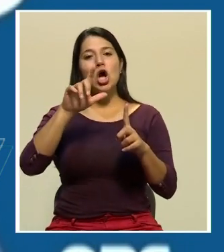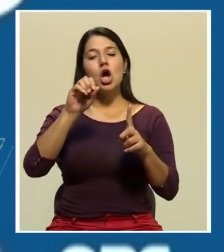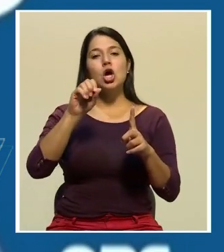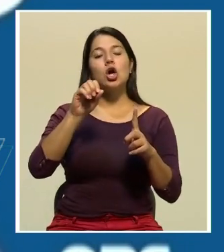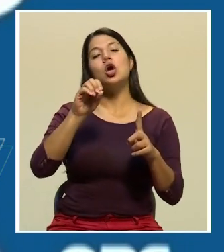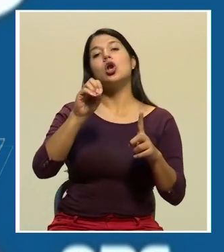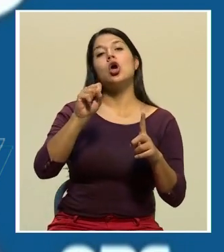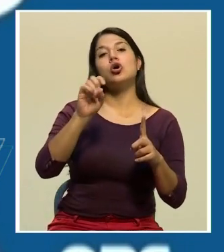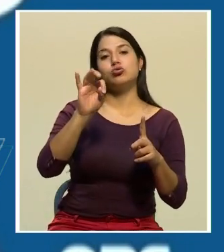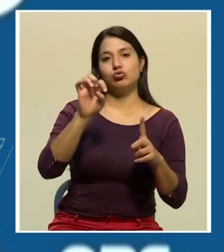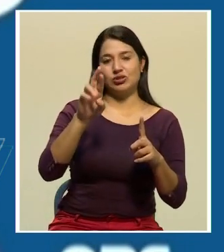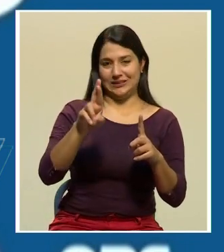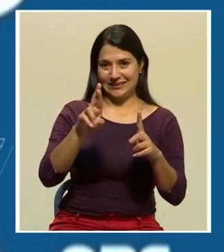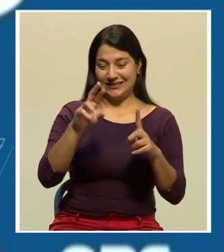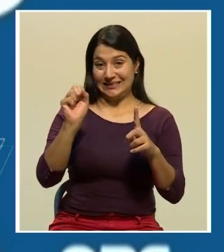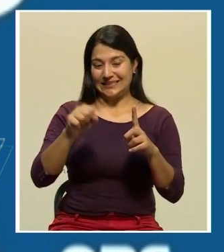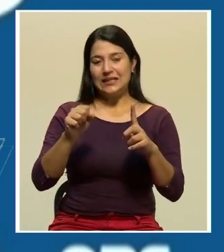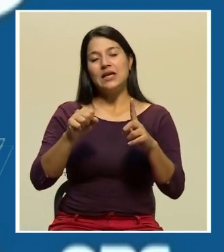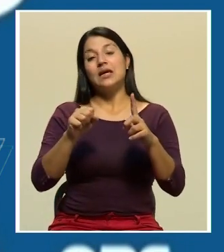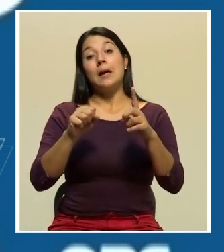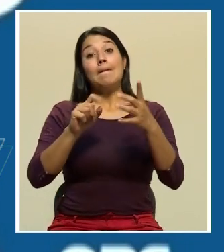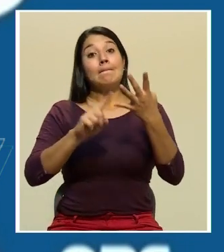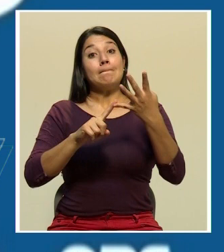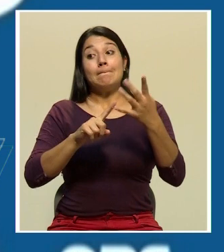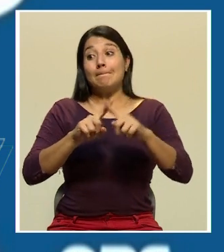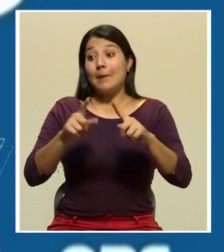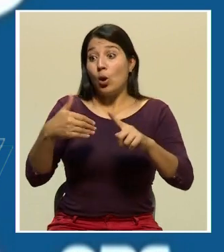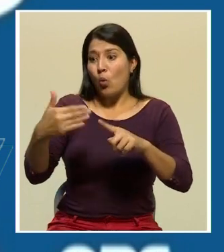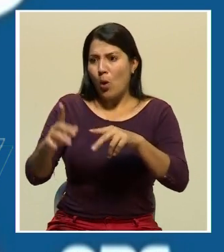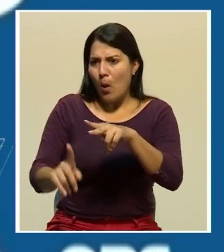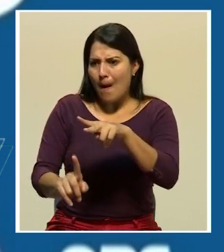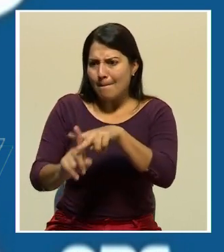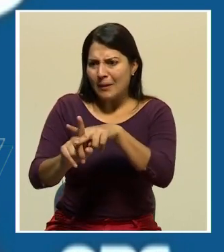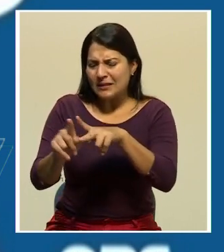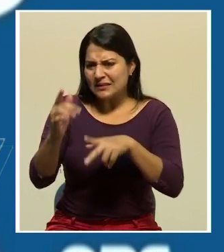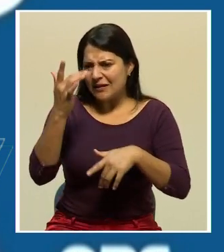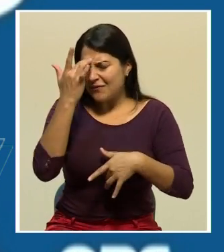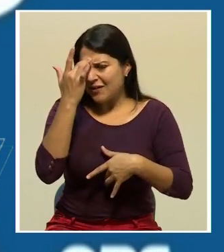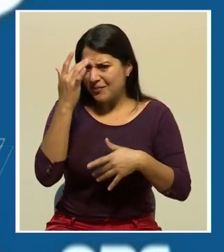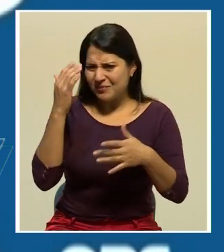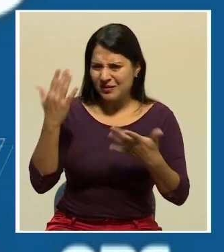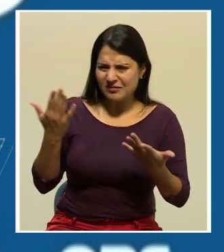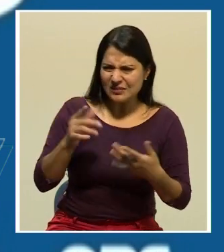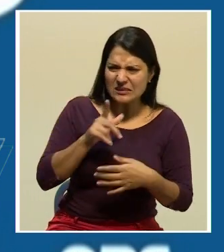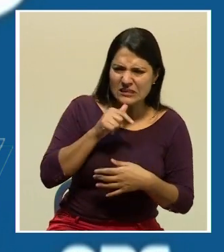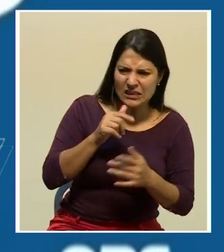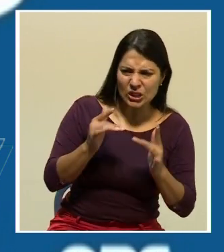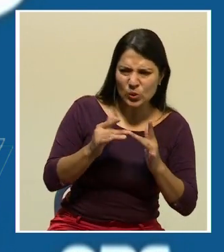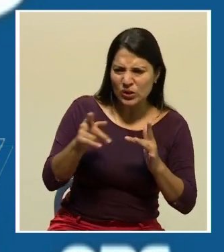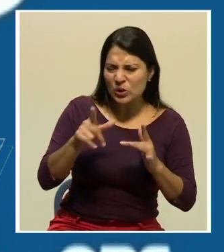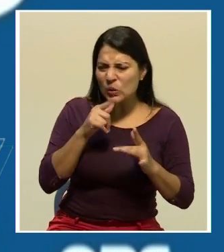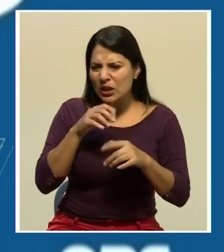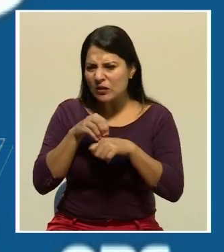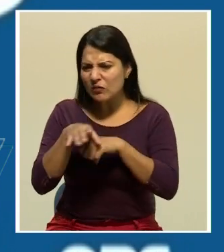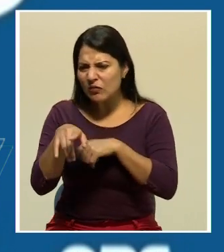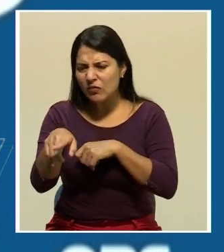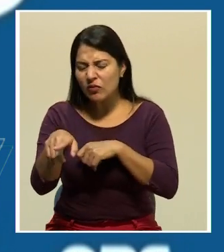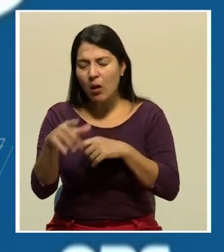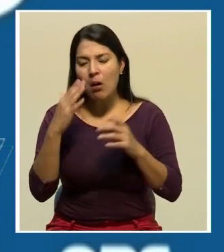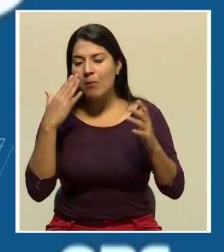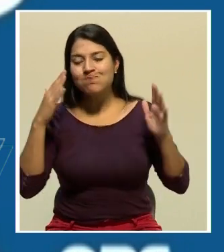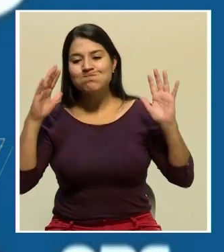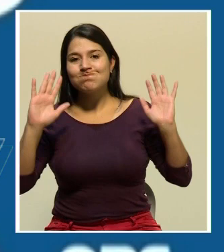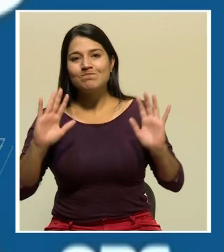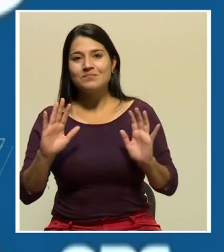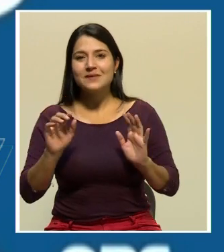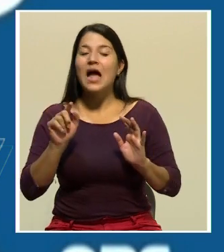es un grupo. Pero cuando ya no se les puede seguir, no se sabe de qué forma se llegó a infectar, ahí estamos hablando de una transmisión que va